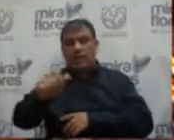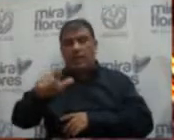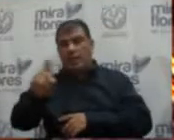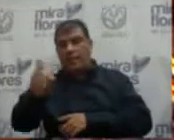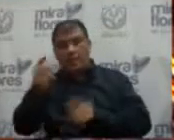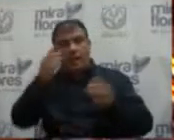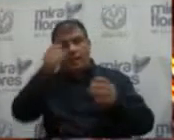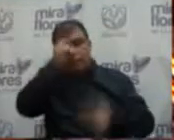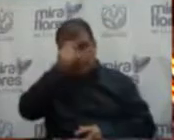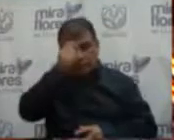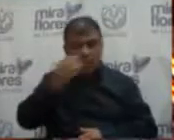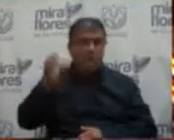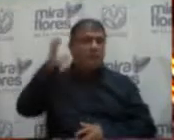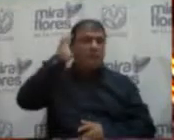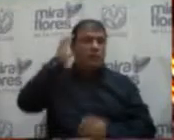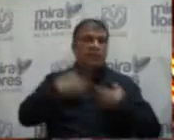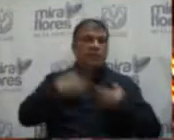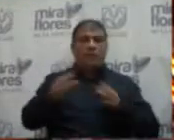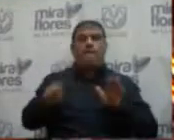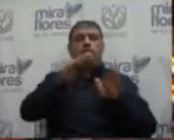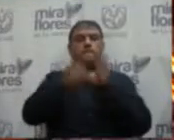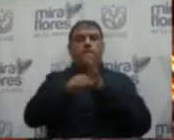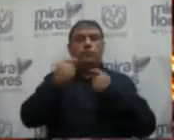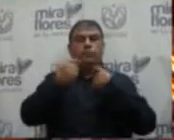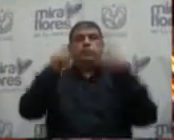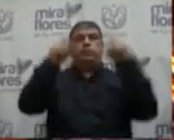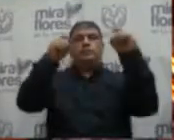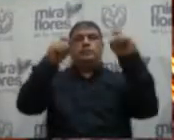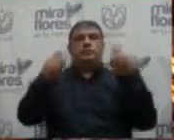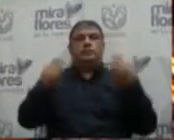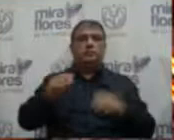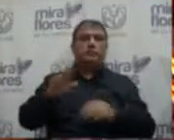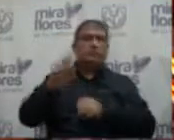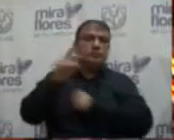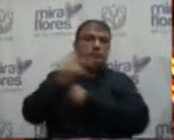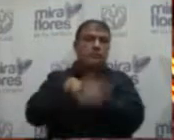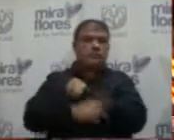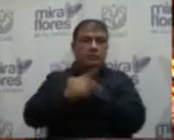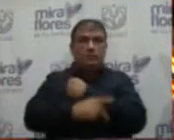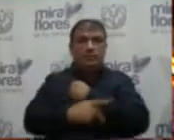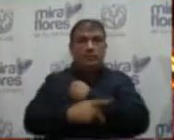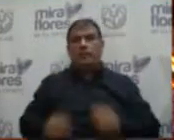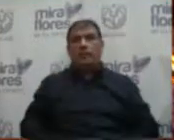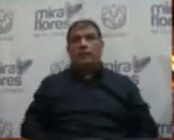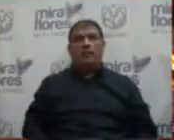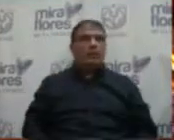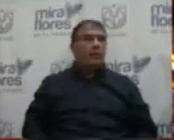por tener el modelo más exitoso en seguridad ciudadana del país.